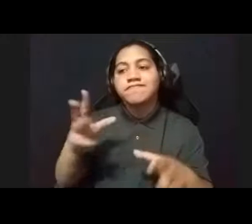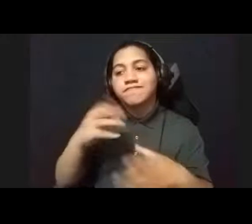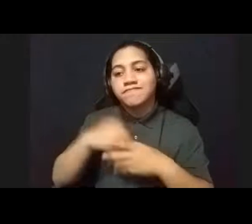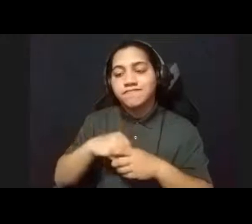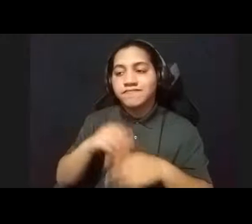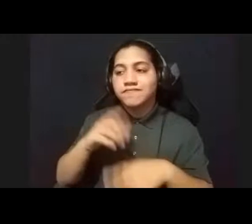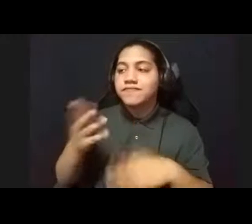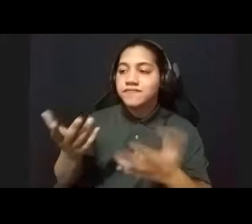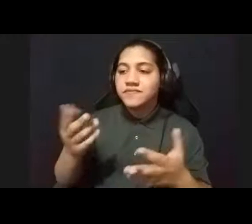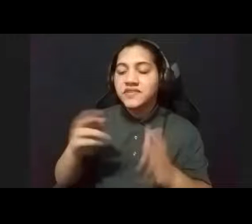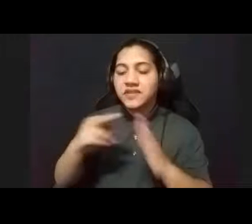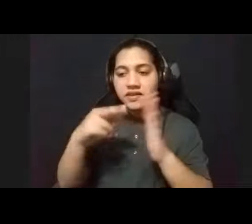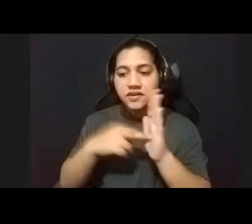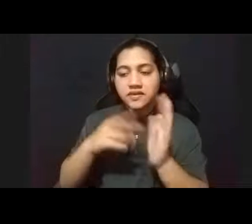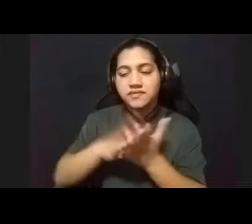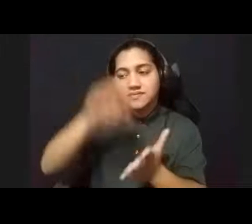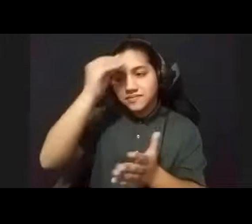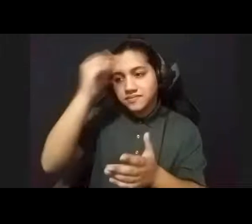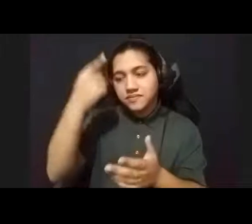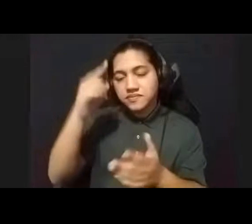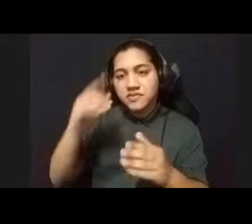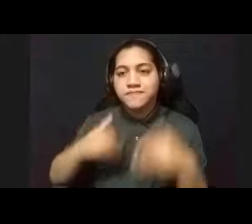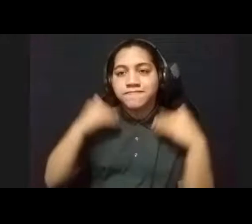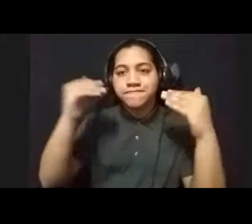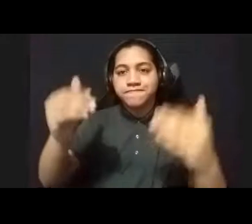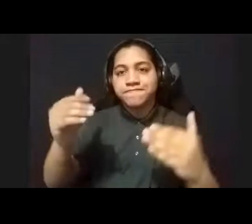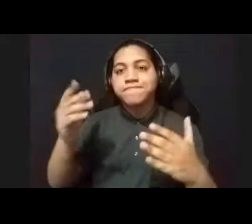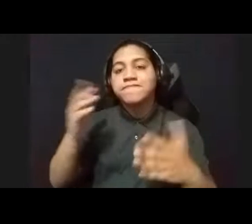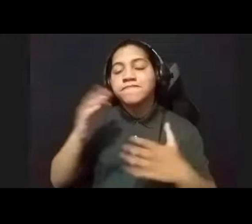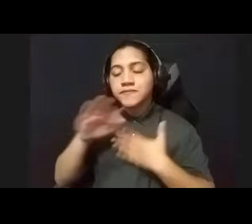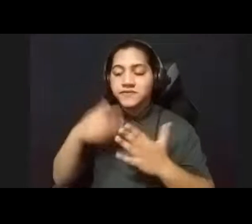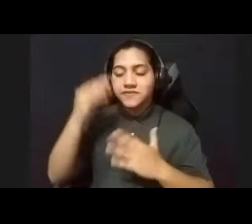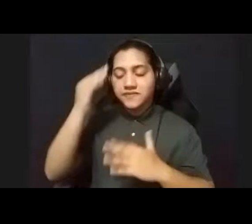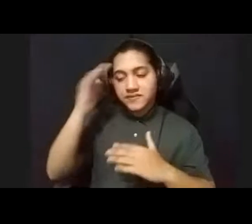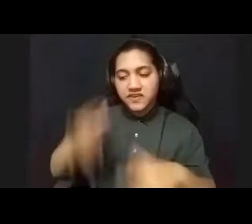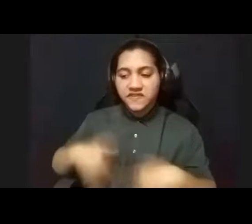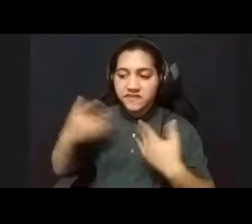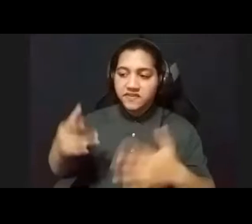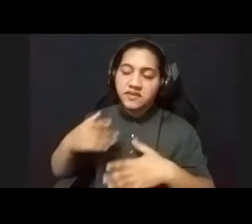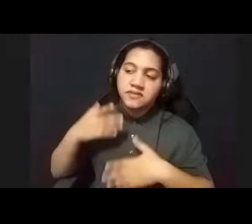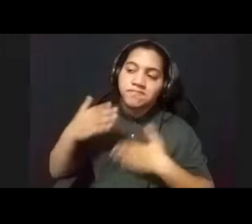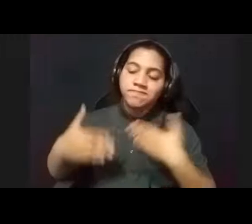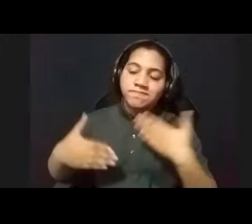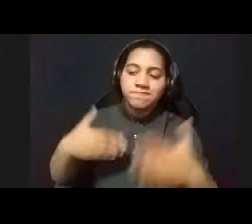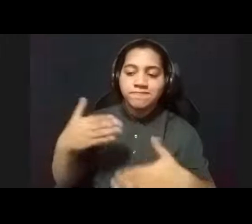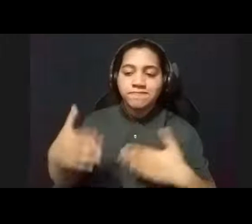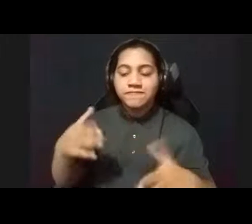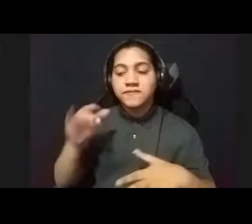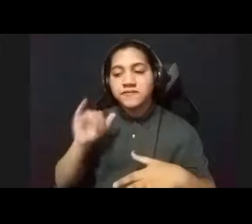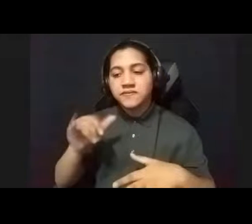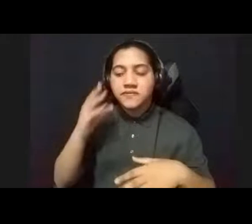aprendieron para sobrevivir. Todos sabemos que la vida es una constante y continua travesía y en ese